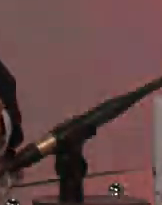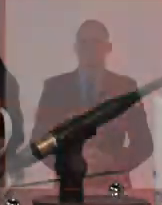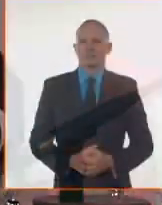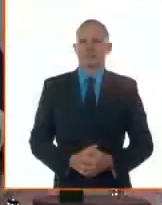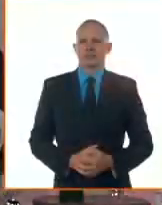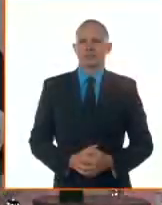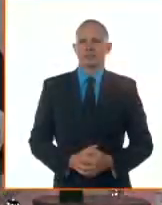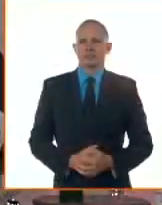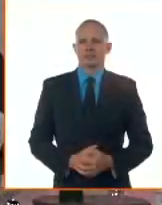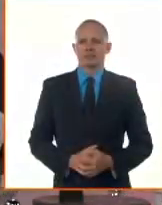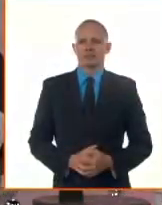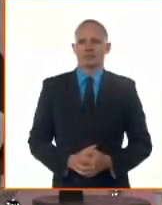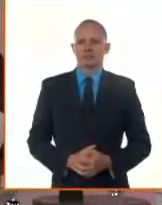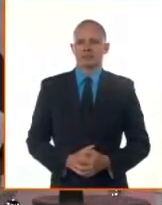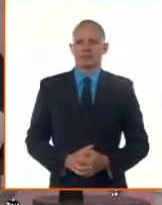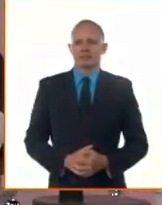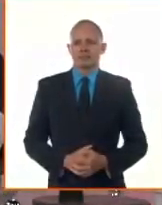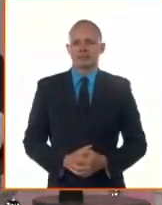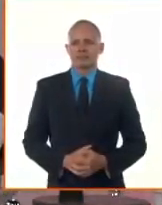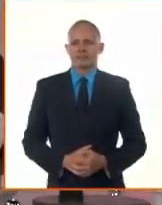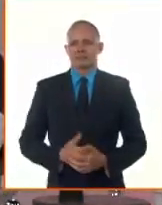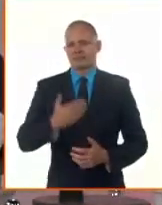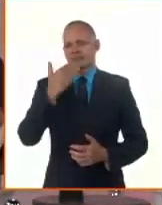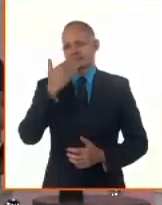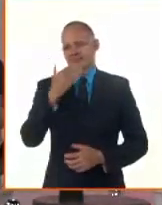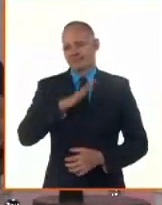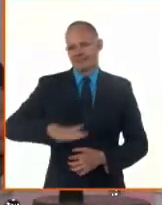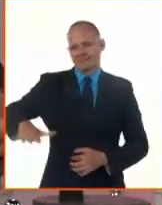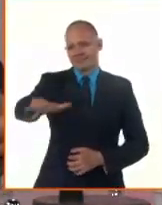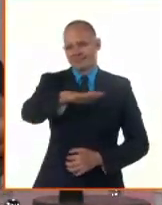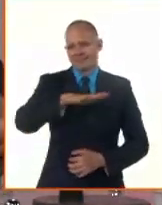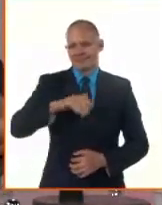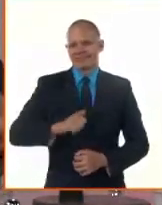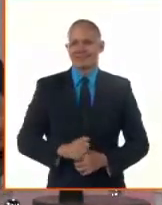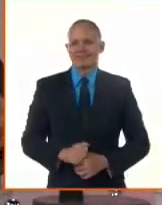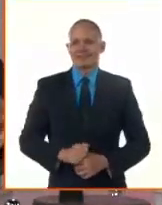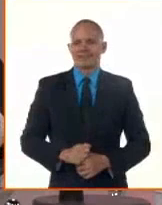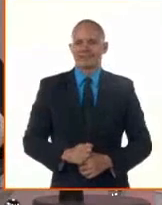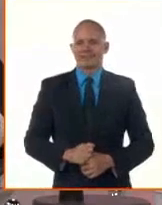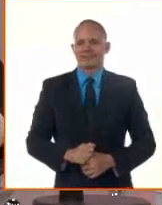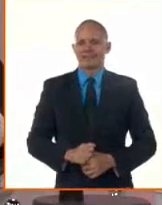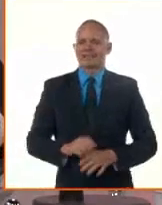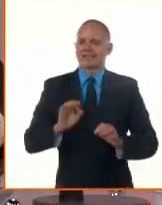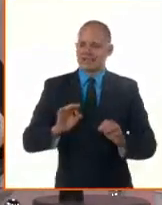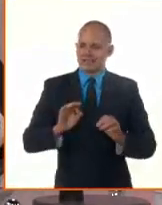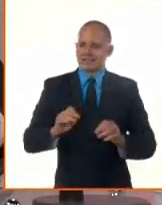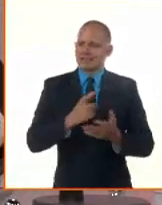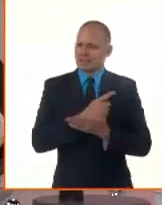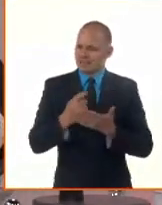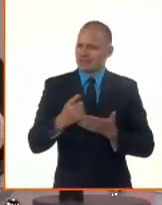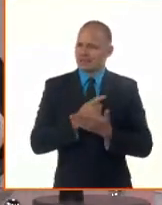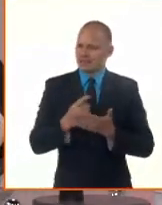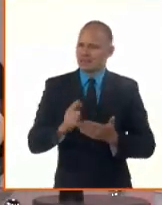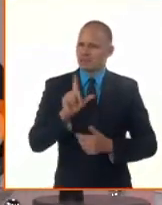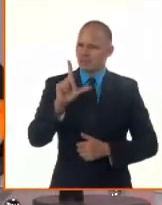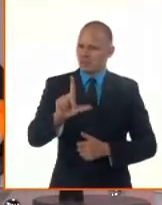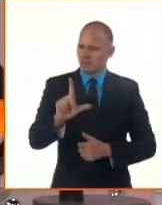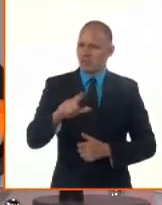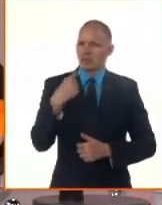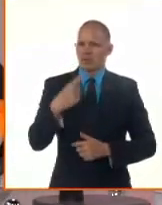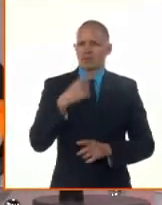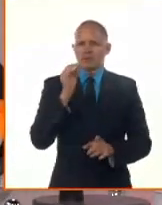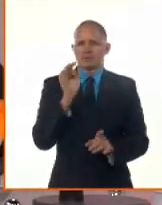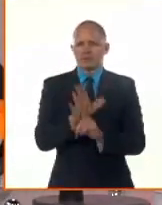Hola un saludo a todas las de la audiencia de la mesa redonda como casi todos los lunes estamos Comenzando la semana